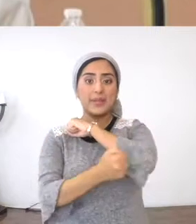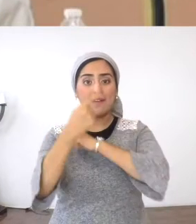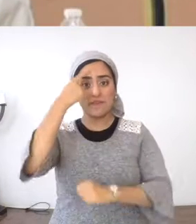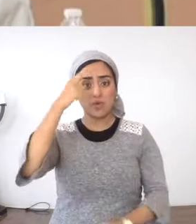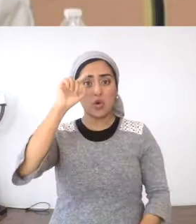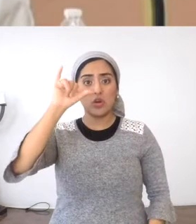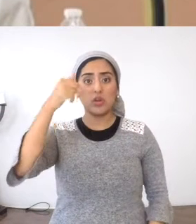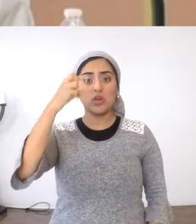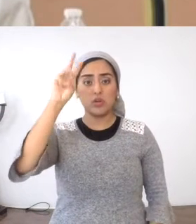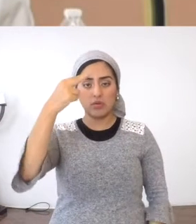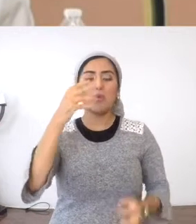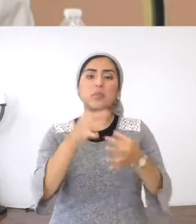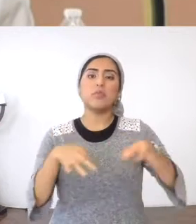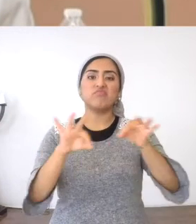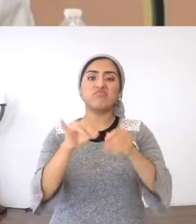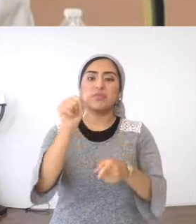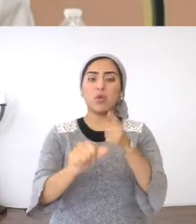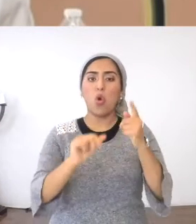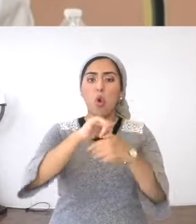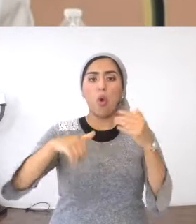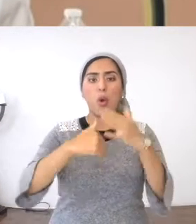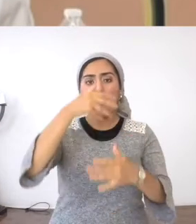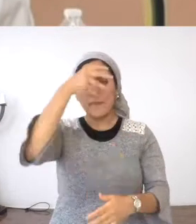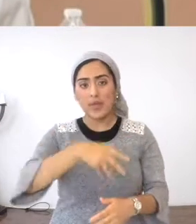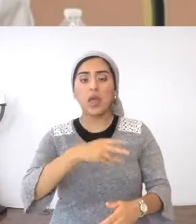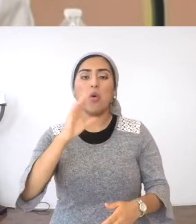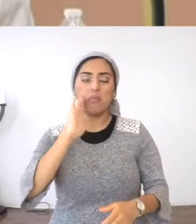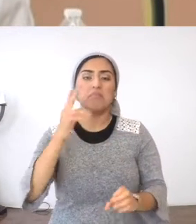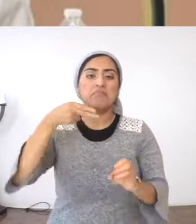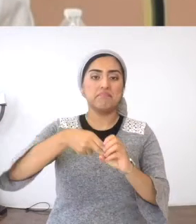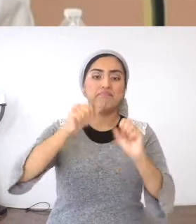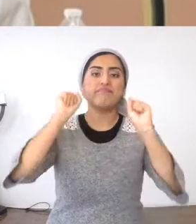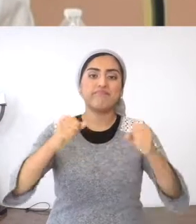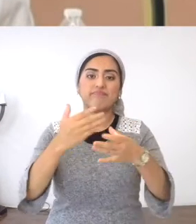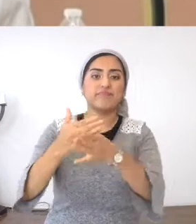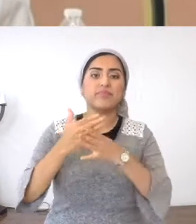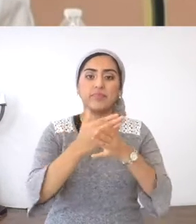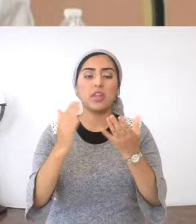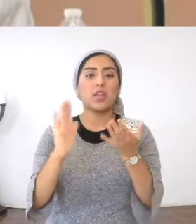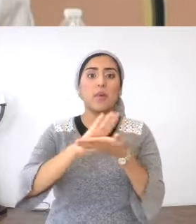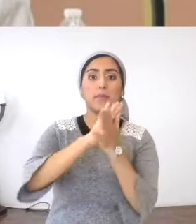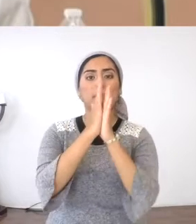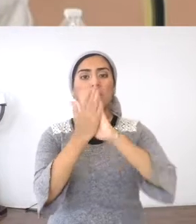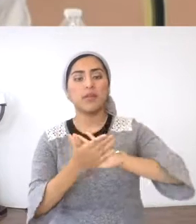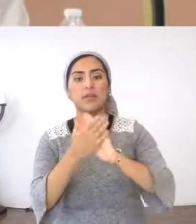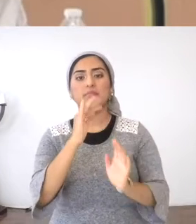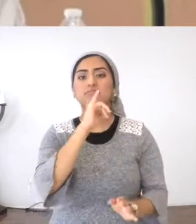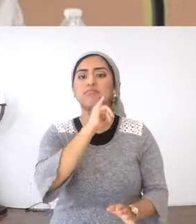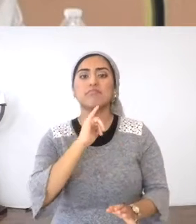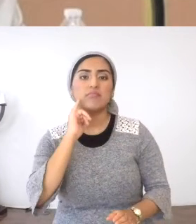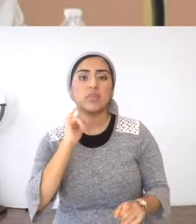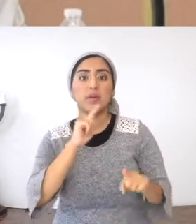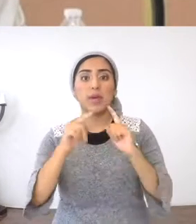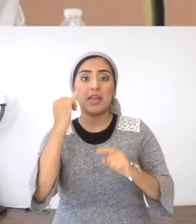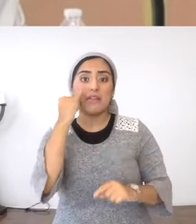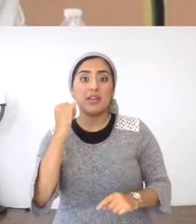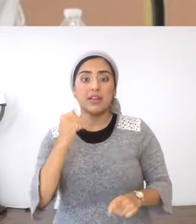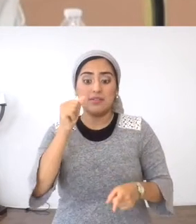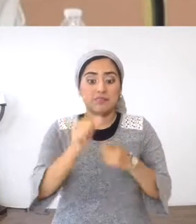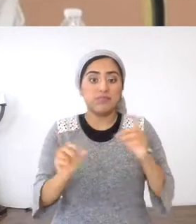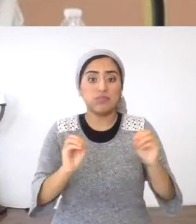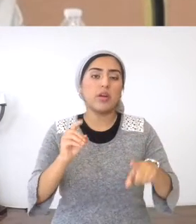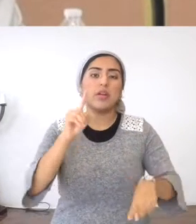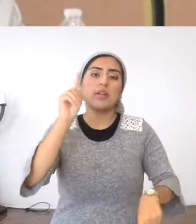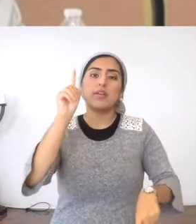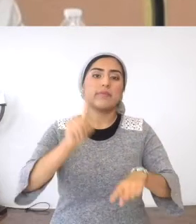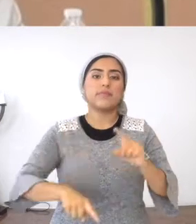Pesaj Para Yahweh Sea le circuncidado Todo varón Y entonces la celebrará Y será como uno De vuestra nación Pero ningún